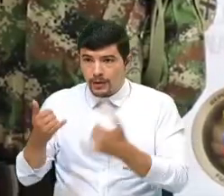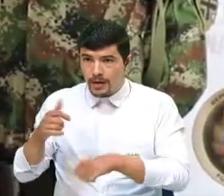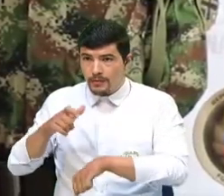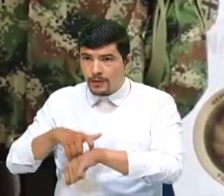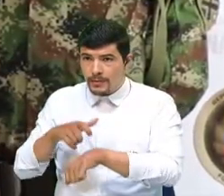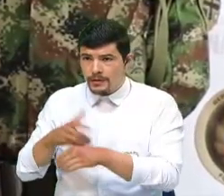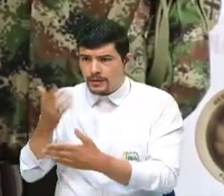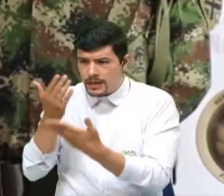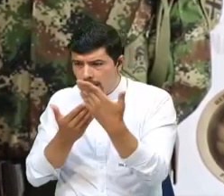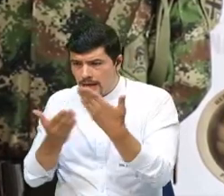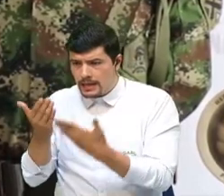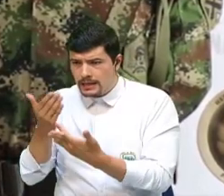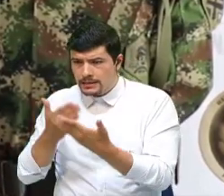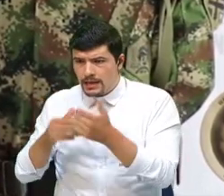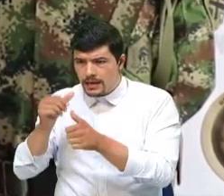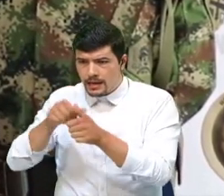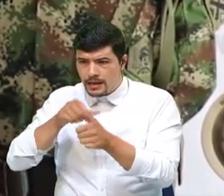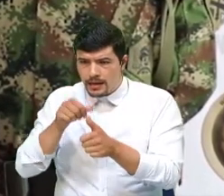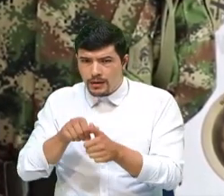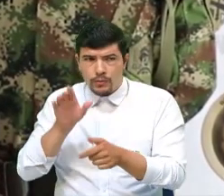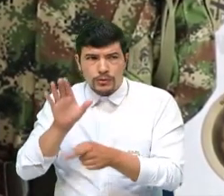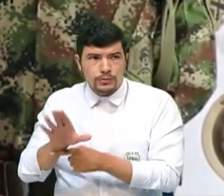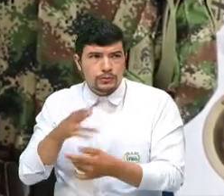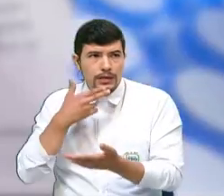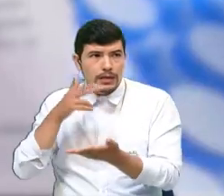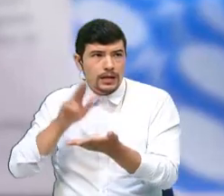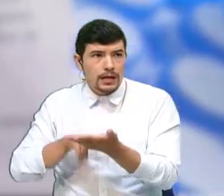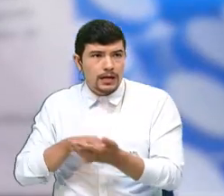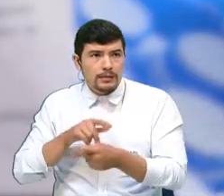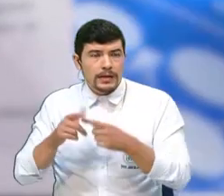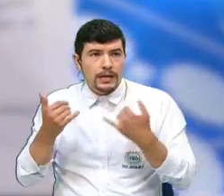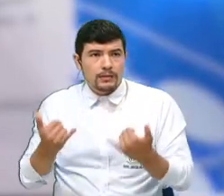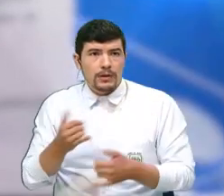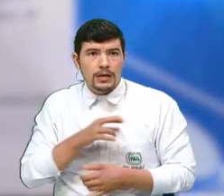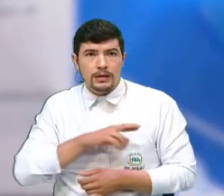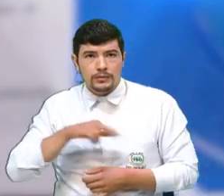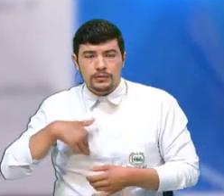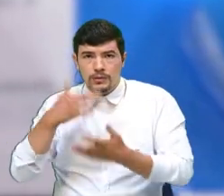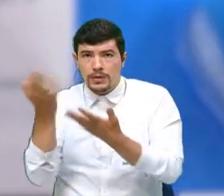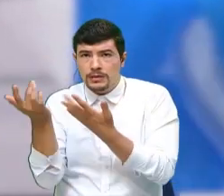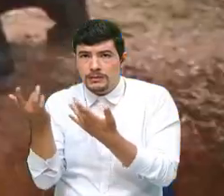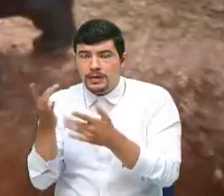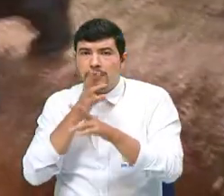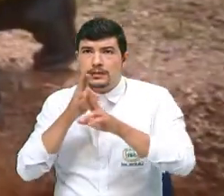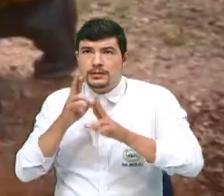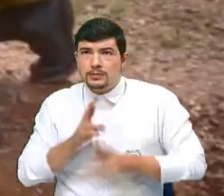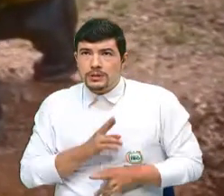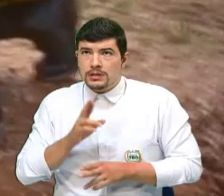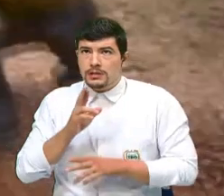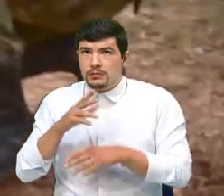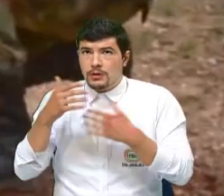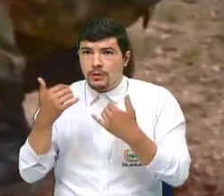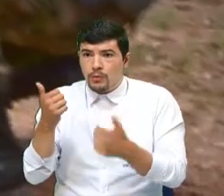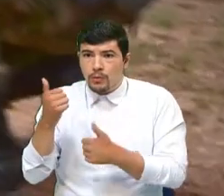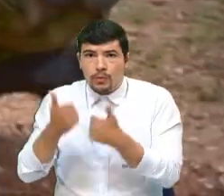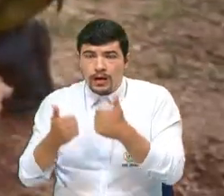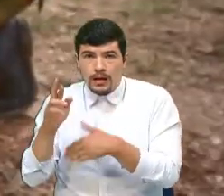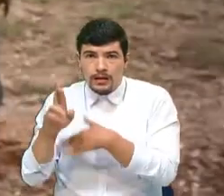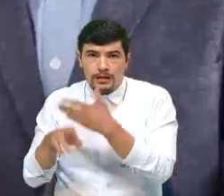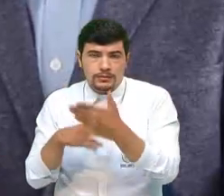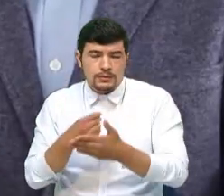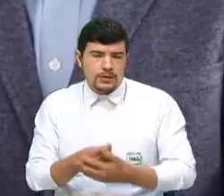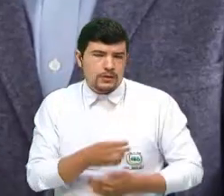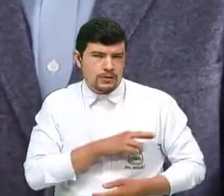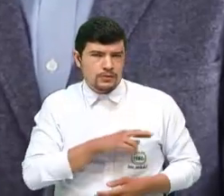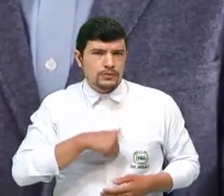de cada uno de estos documentos, estamos esperando los resultados que nos arrojen ellos. Sabemos y tenemos claro que todos los